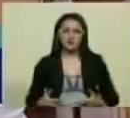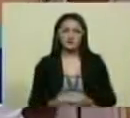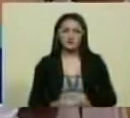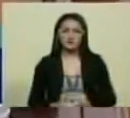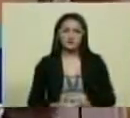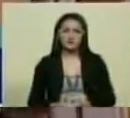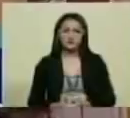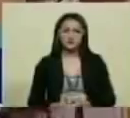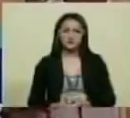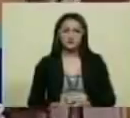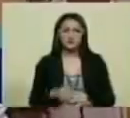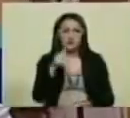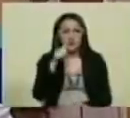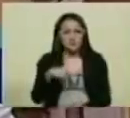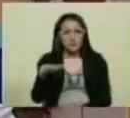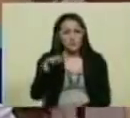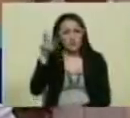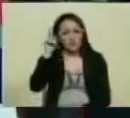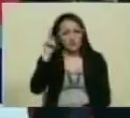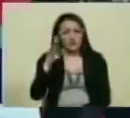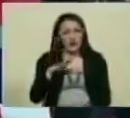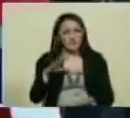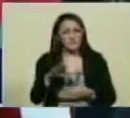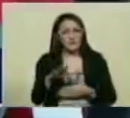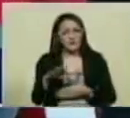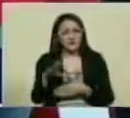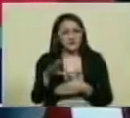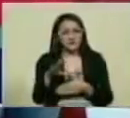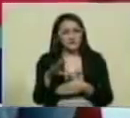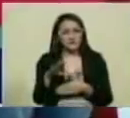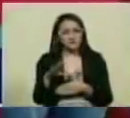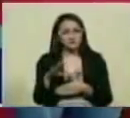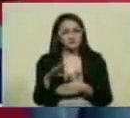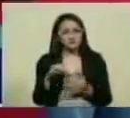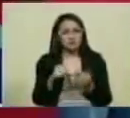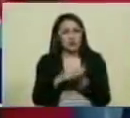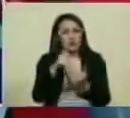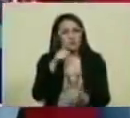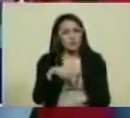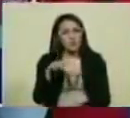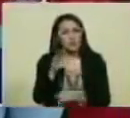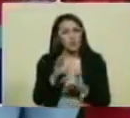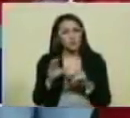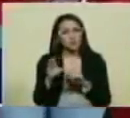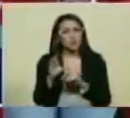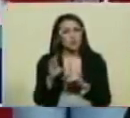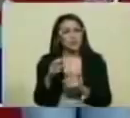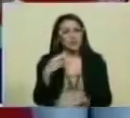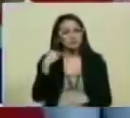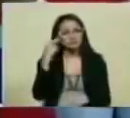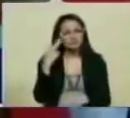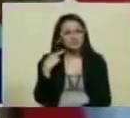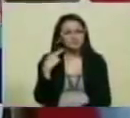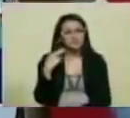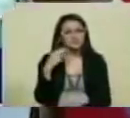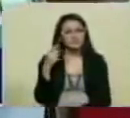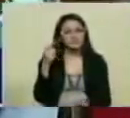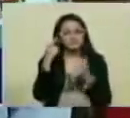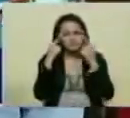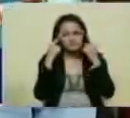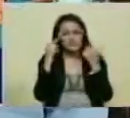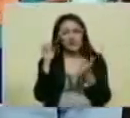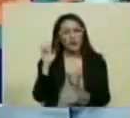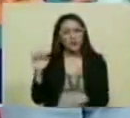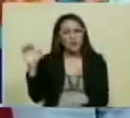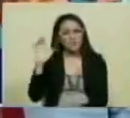reivindicando tanto a los pueblos indígenas de América como los aportes de los pueblos y las culturas africanas, asiáticas y europeas en